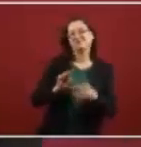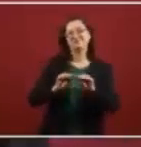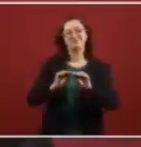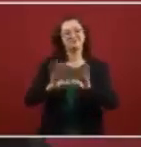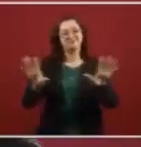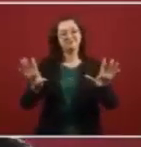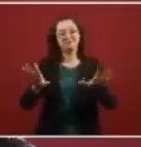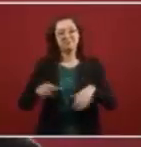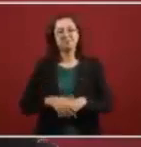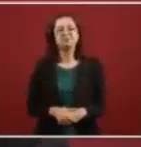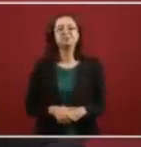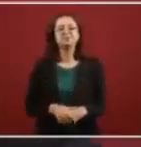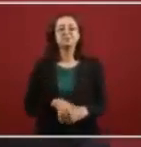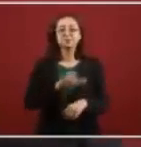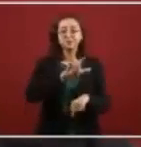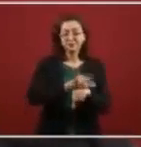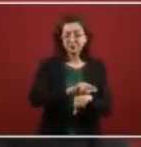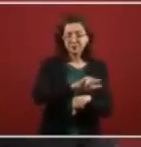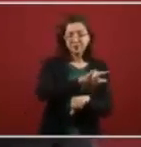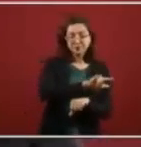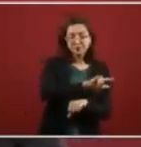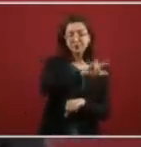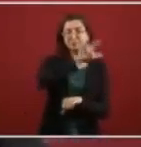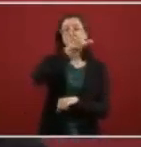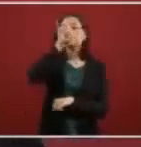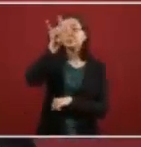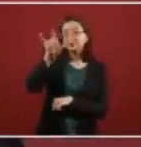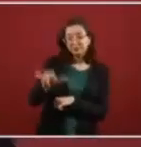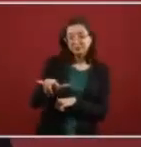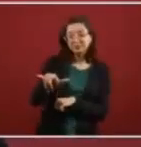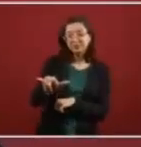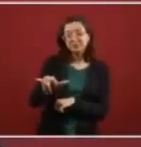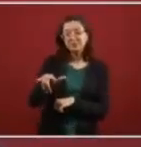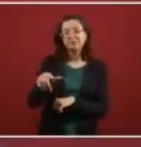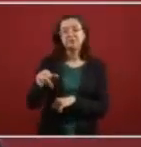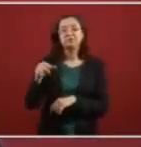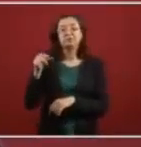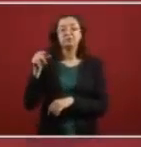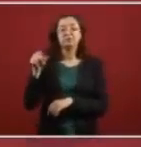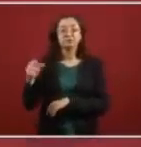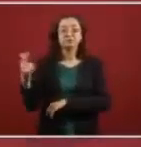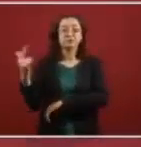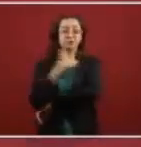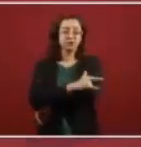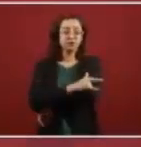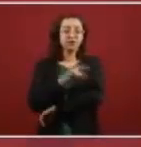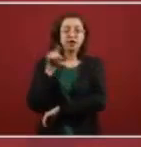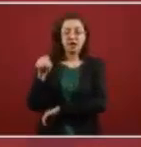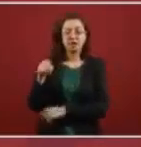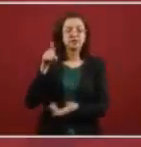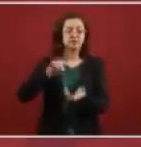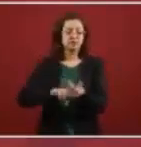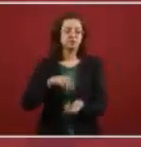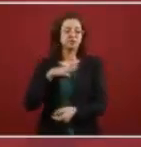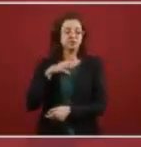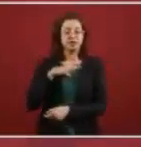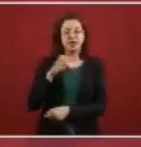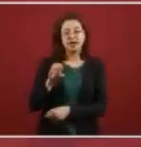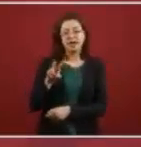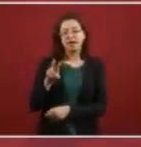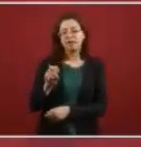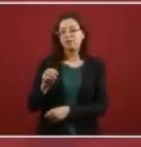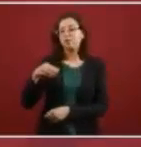paso en la aeronave llegó al aeropuerto donde estaba esperándolo según morales